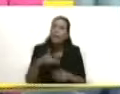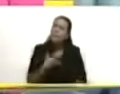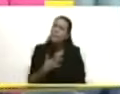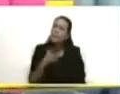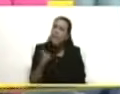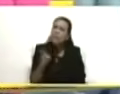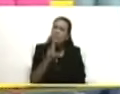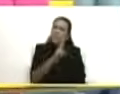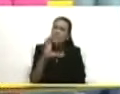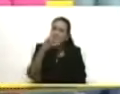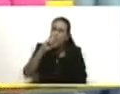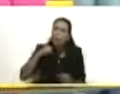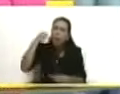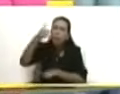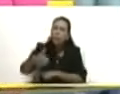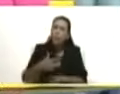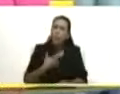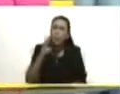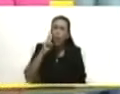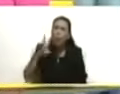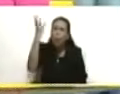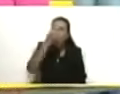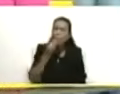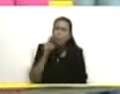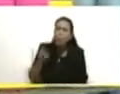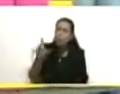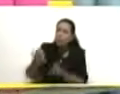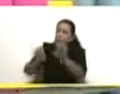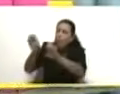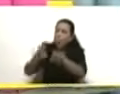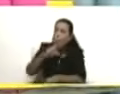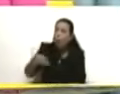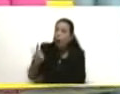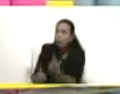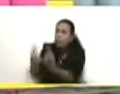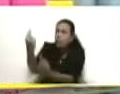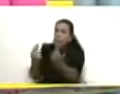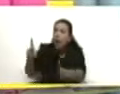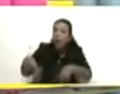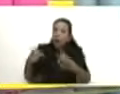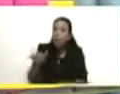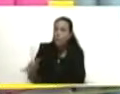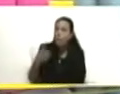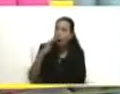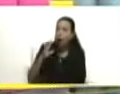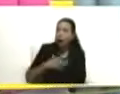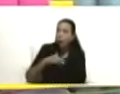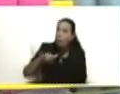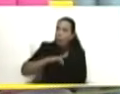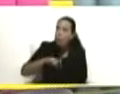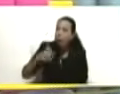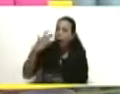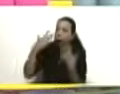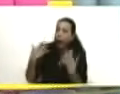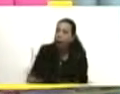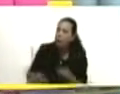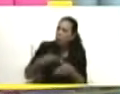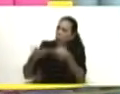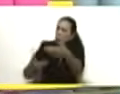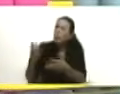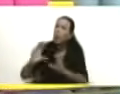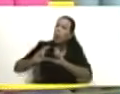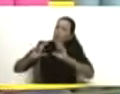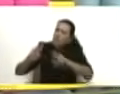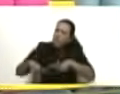sientes 25 años después viendo esta juventud y viendo cómo podemos renovarnos y cómo es un eterno